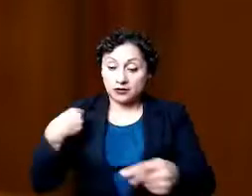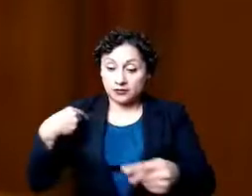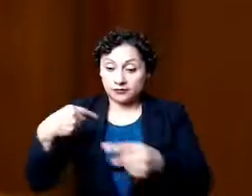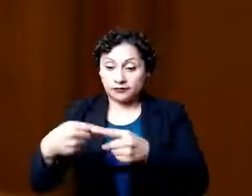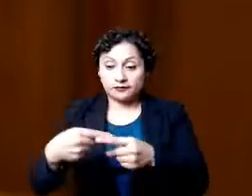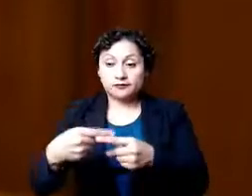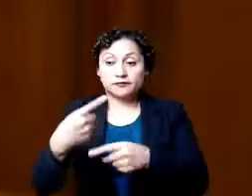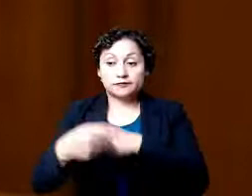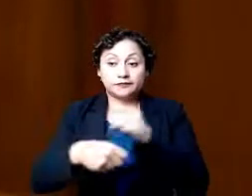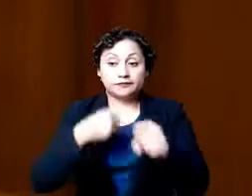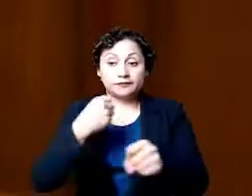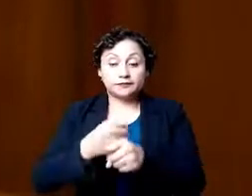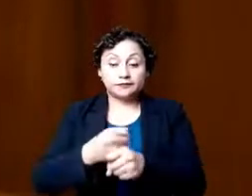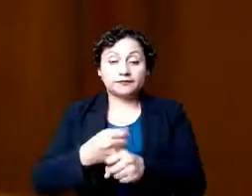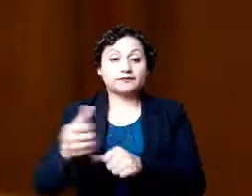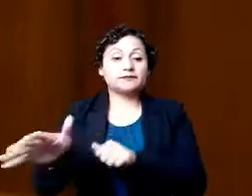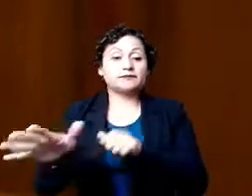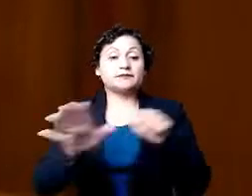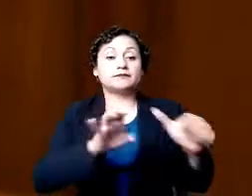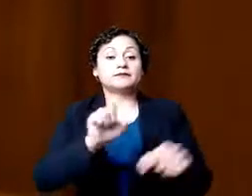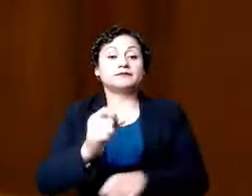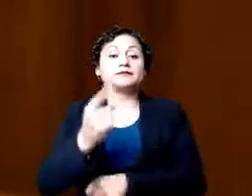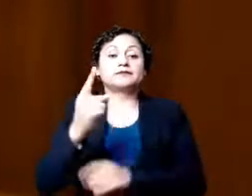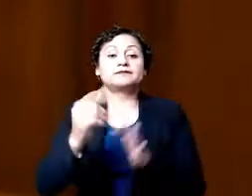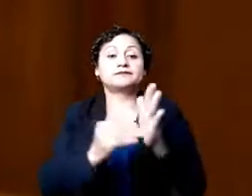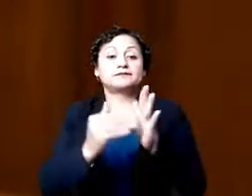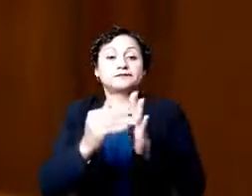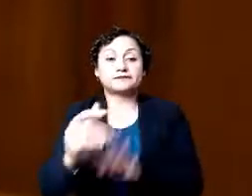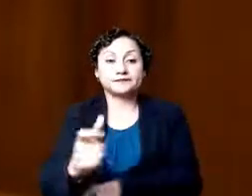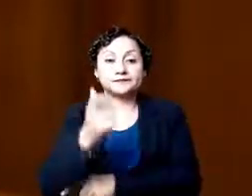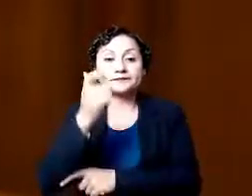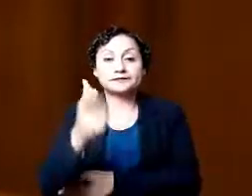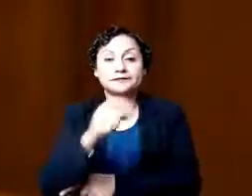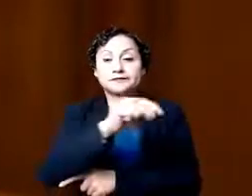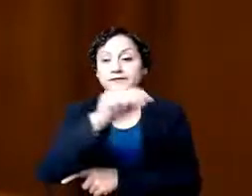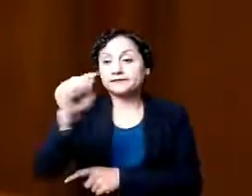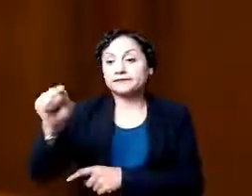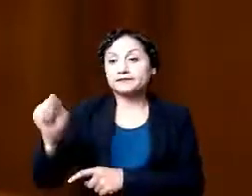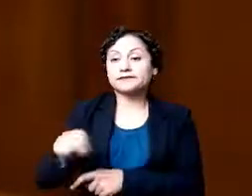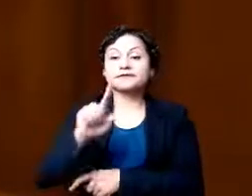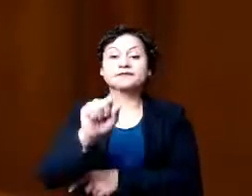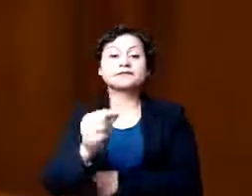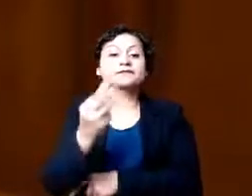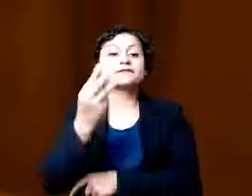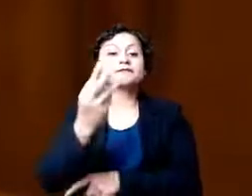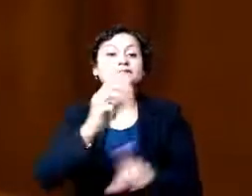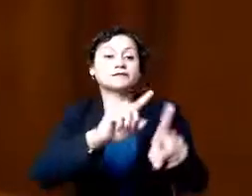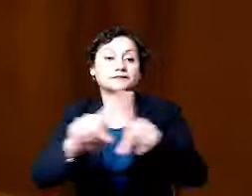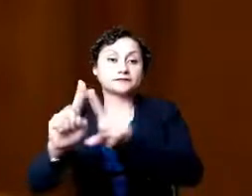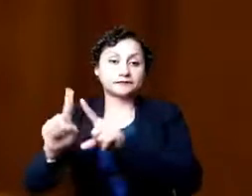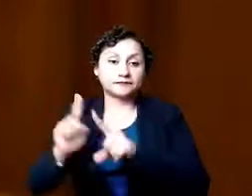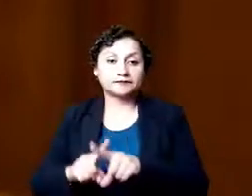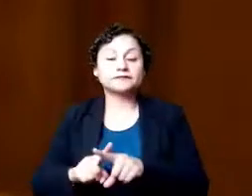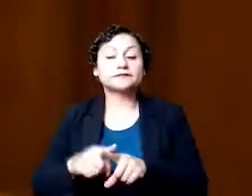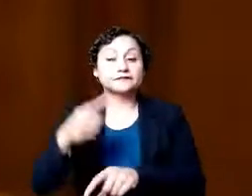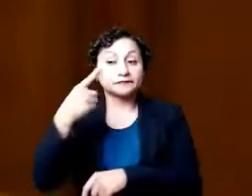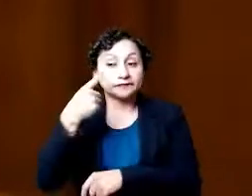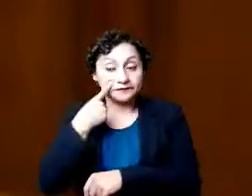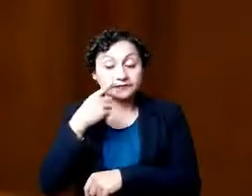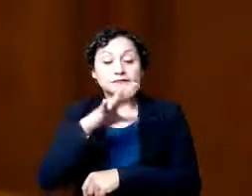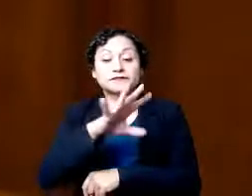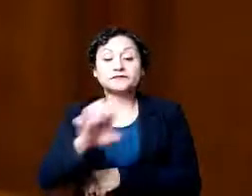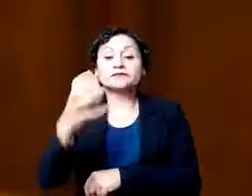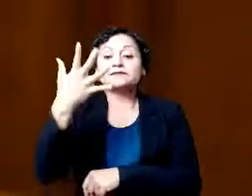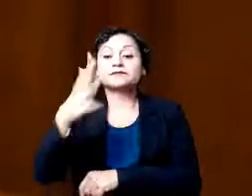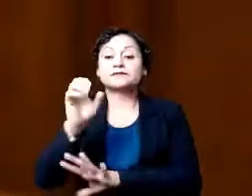de 62621 millones de pesos en 73 obras informa que se destinarán más de 510 millones